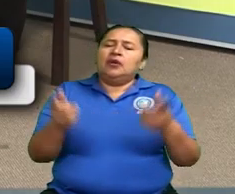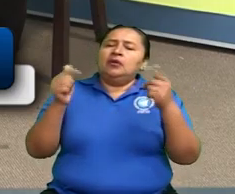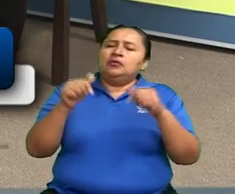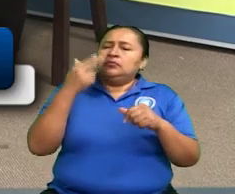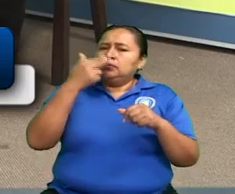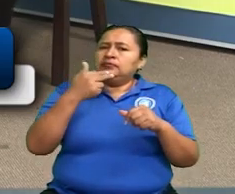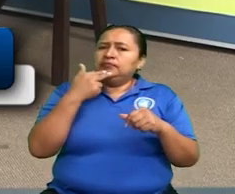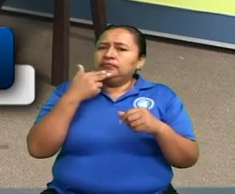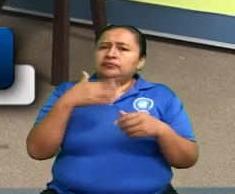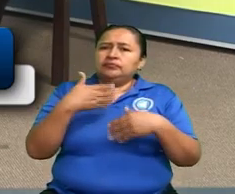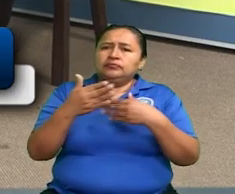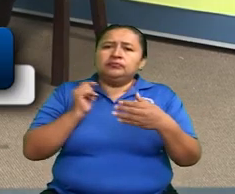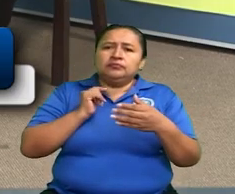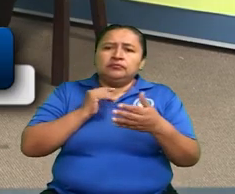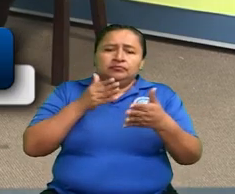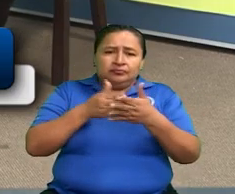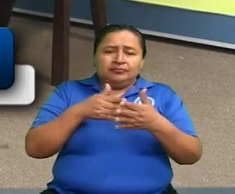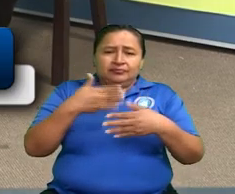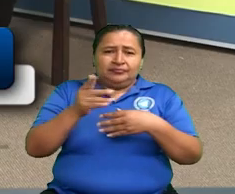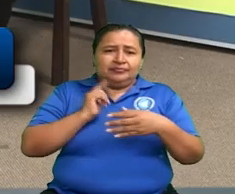una pequeña pausa, doctora.